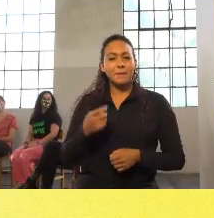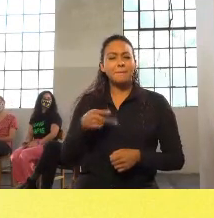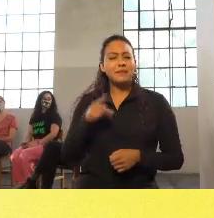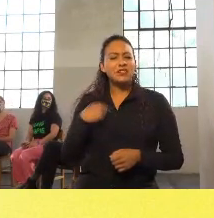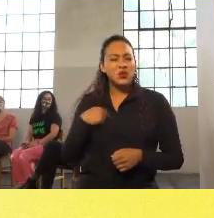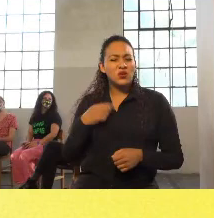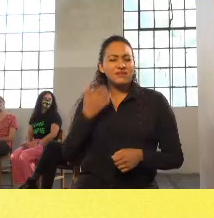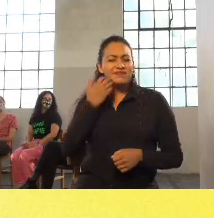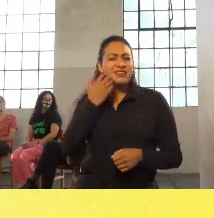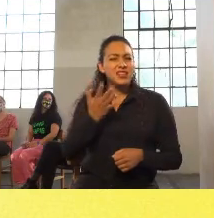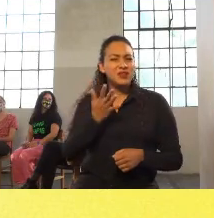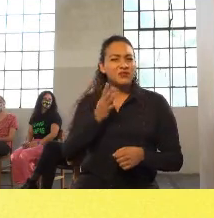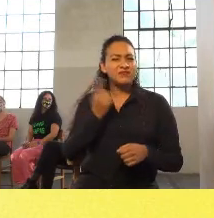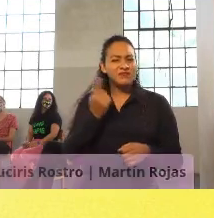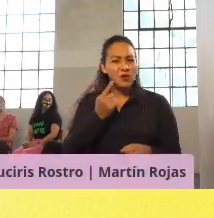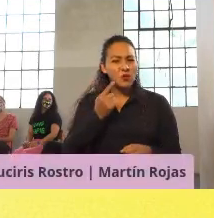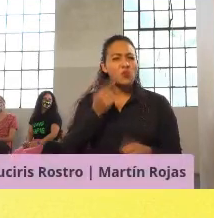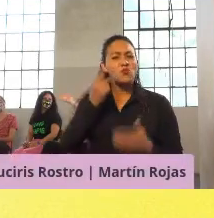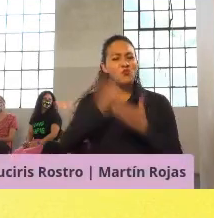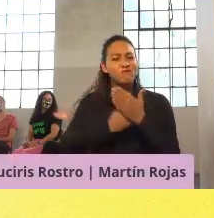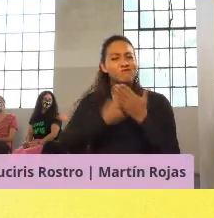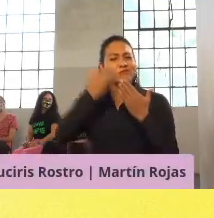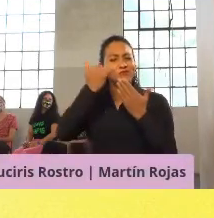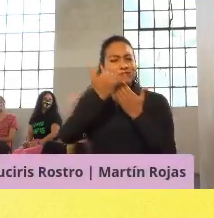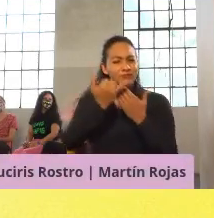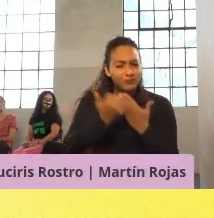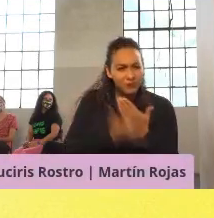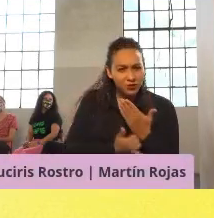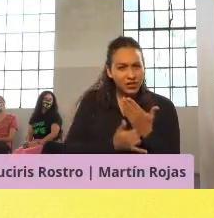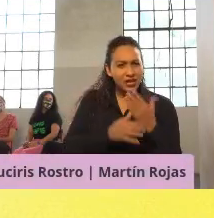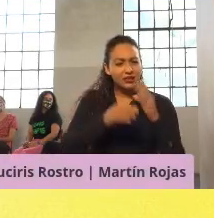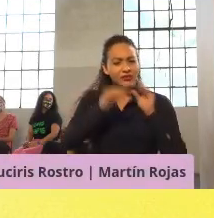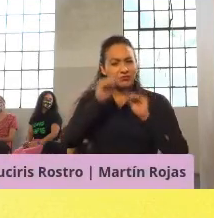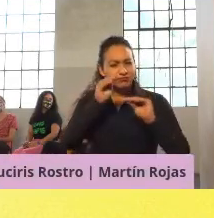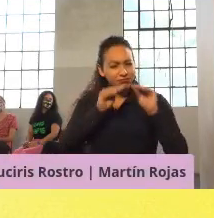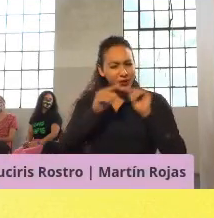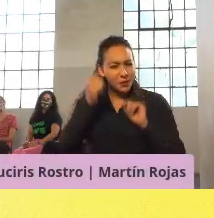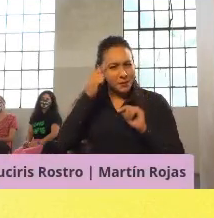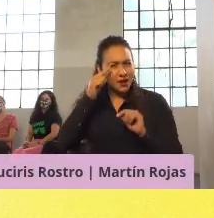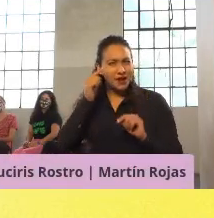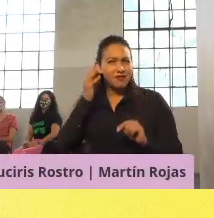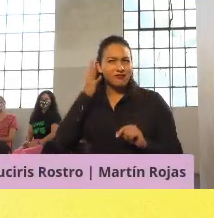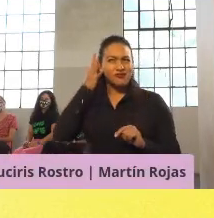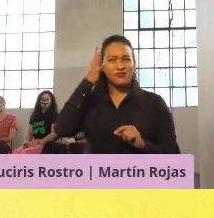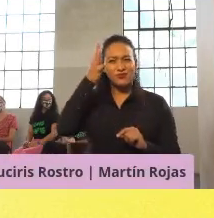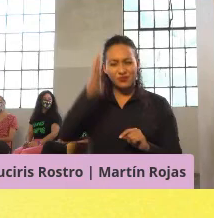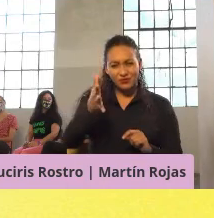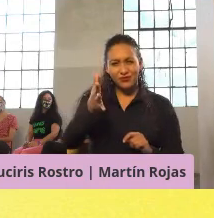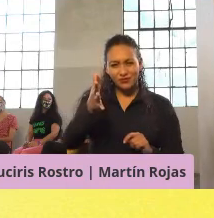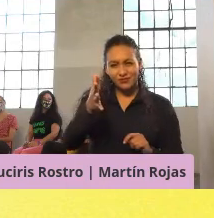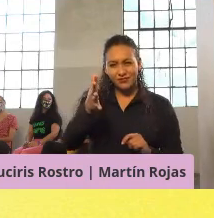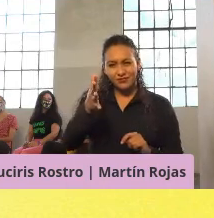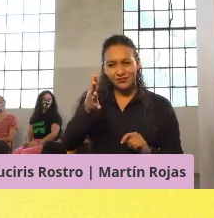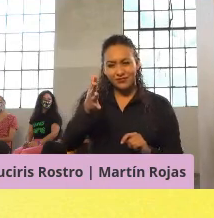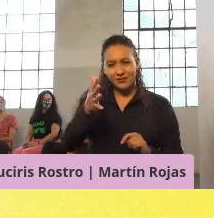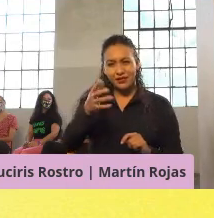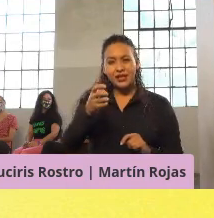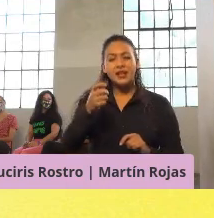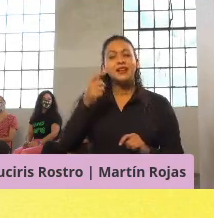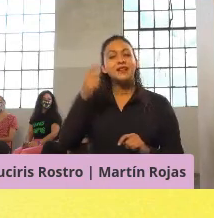pero eso, yo creo que es un proyecto que siempre con el que veo mucho hacia adelante, pero honestamente me gustaría también